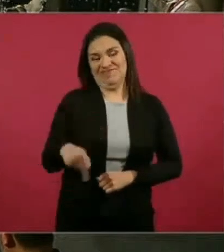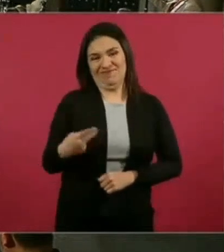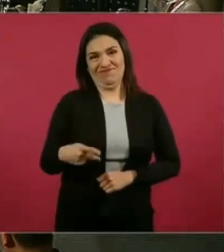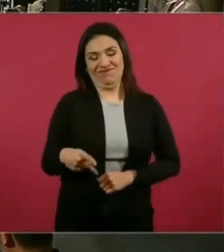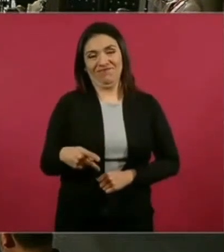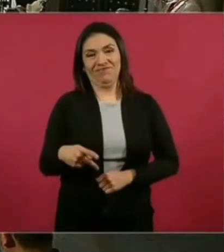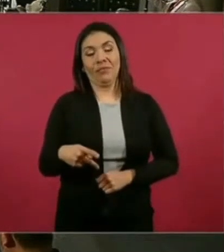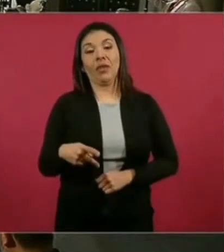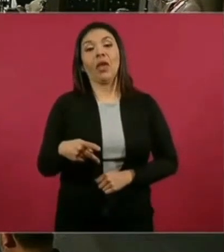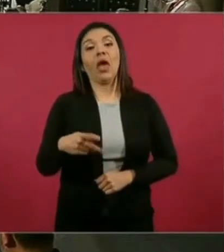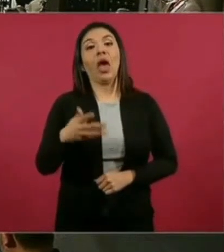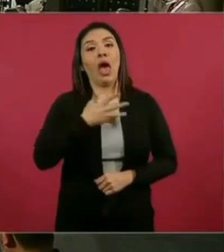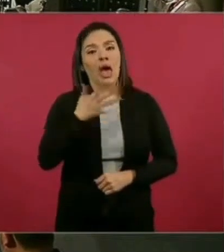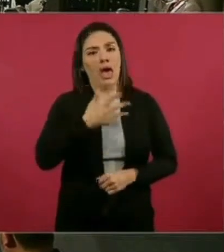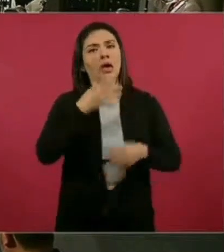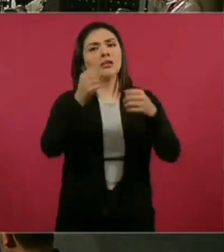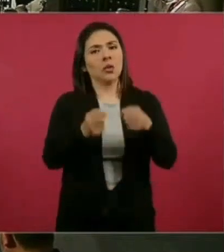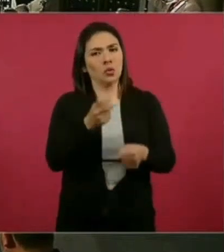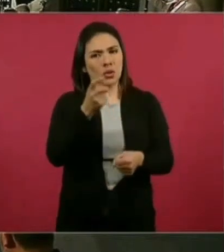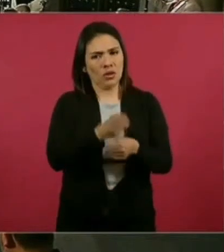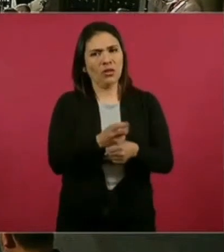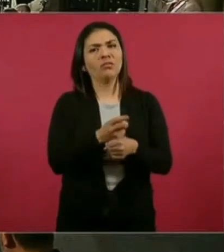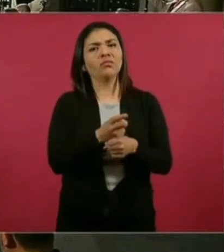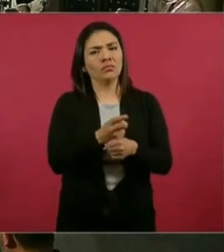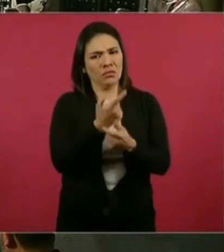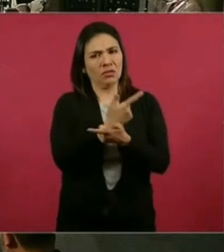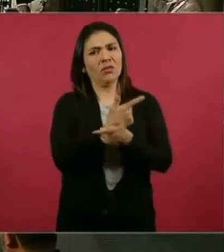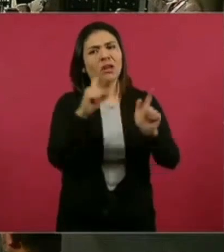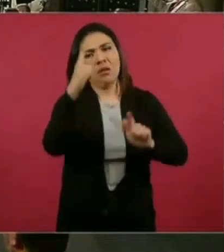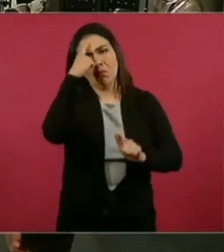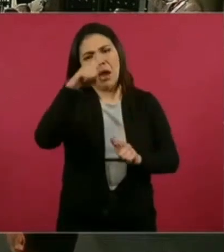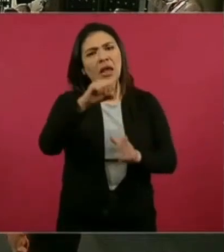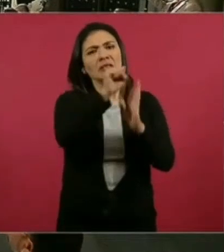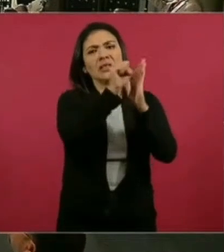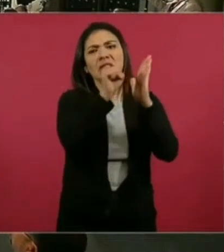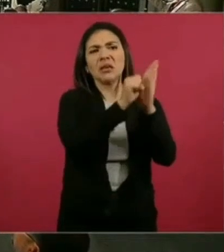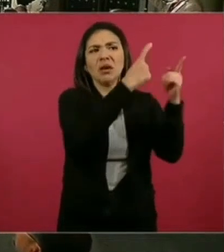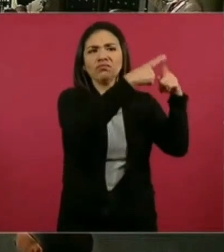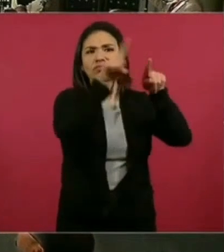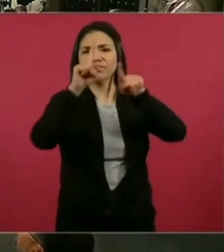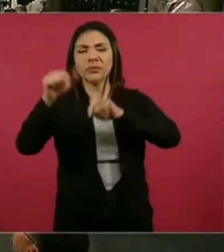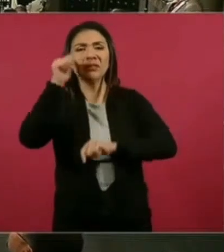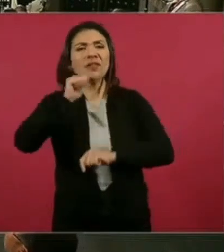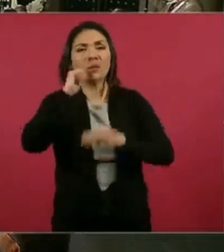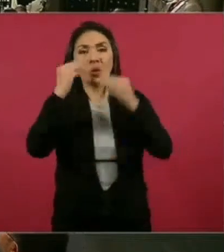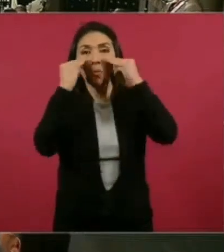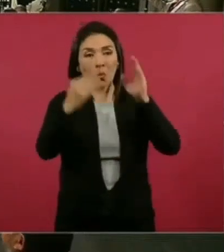República, tiene seguridad y disponibilidad en todos los sistemas que presenta al público.